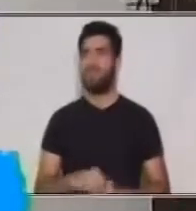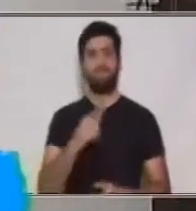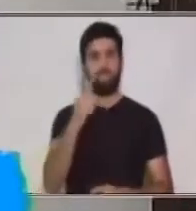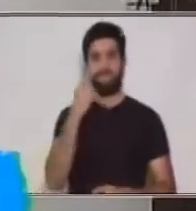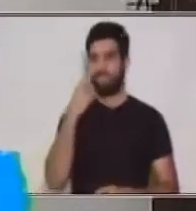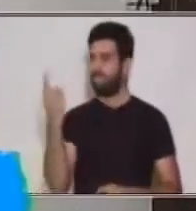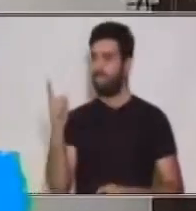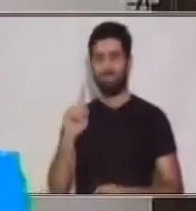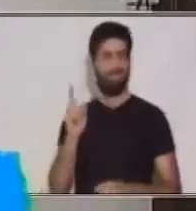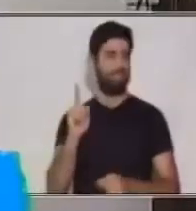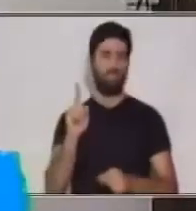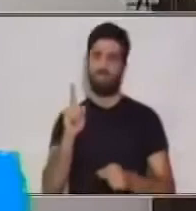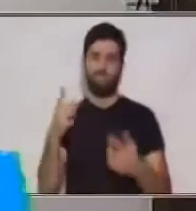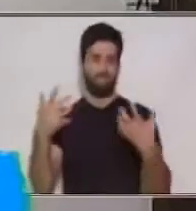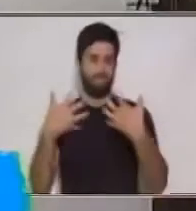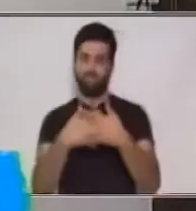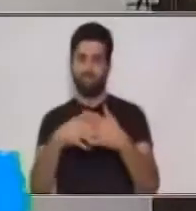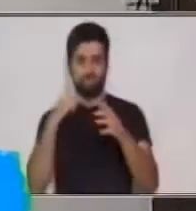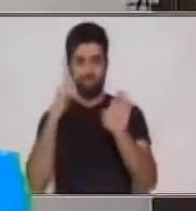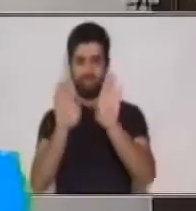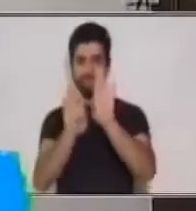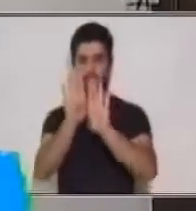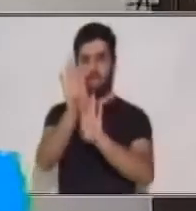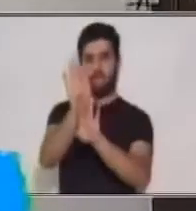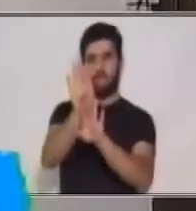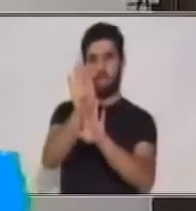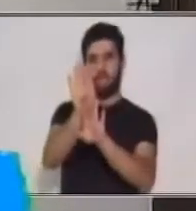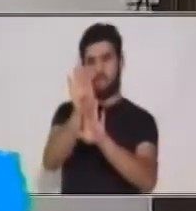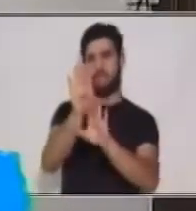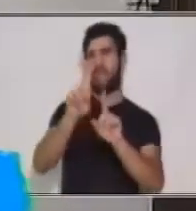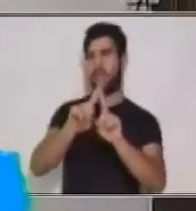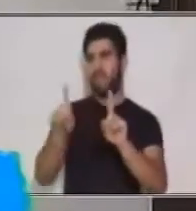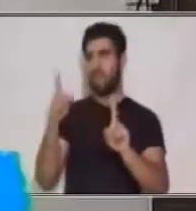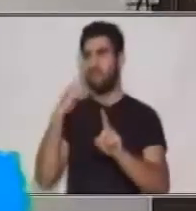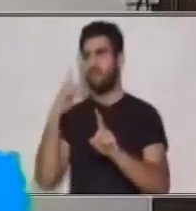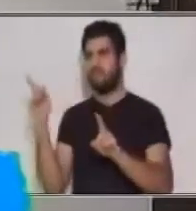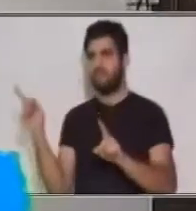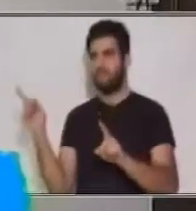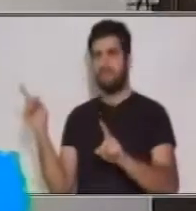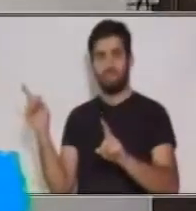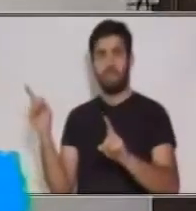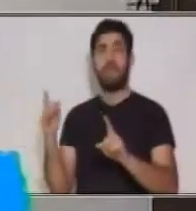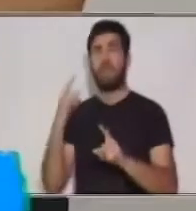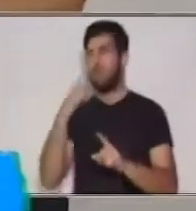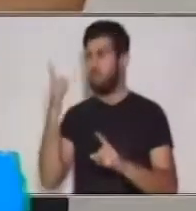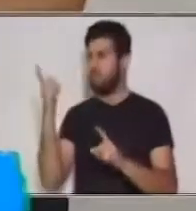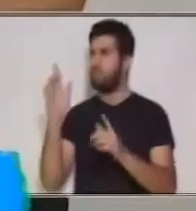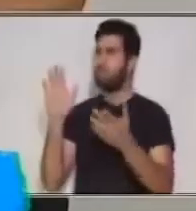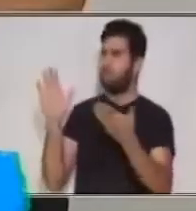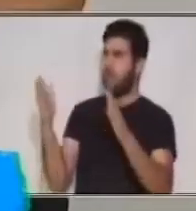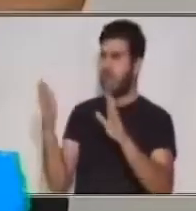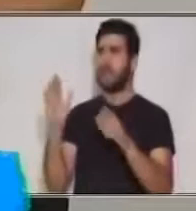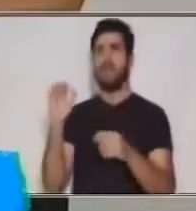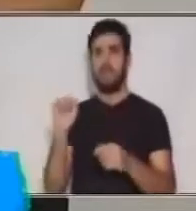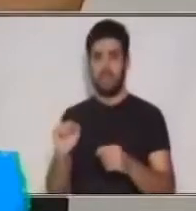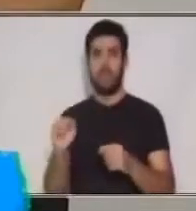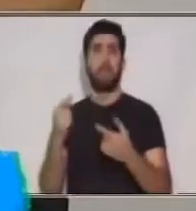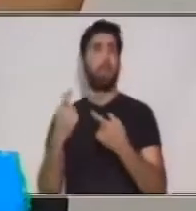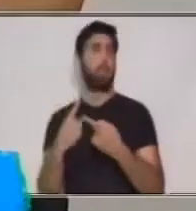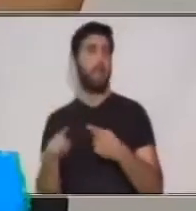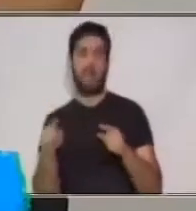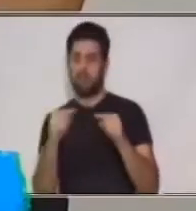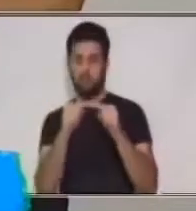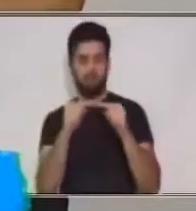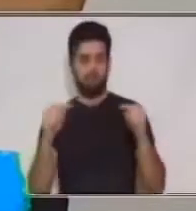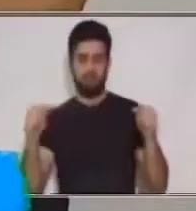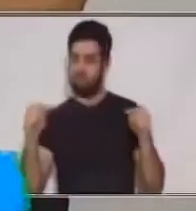no. No, sí, no es congruente. Sí, que no es congruente. Parecían congruentes. Su base no tiene